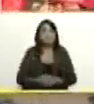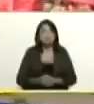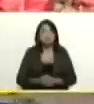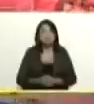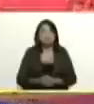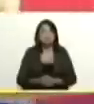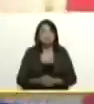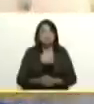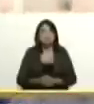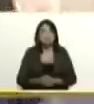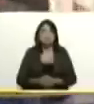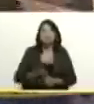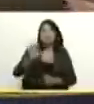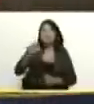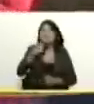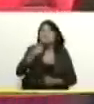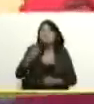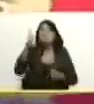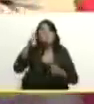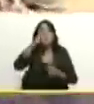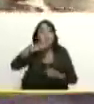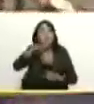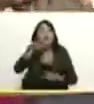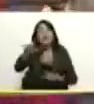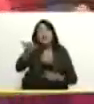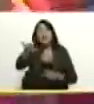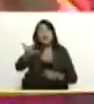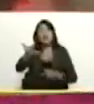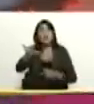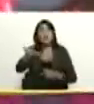Es la palabra del pueblo.